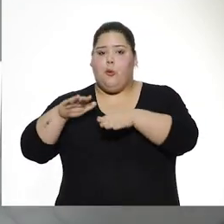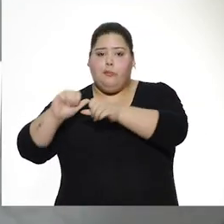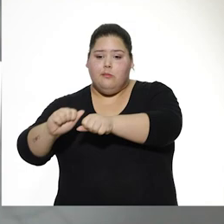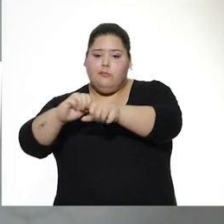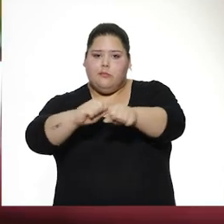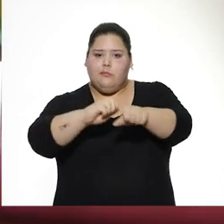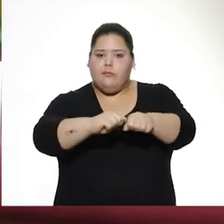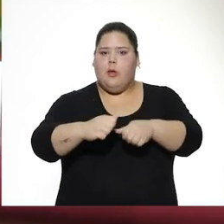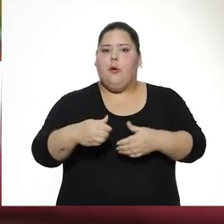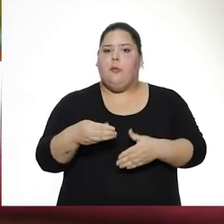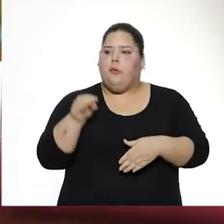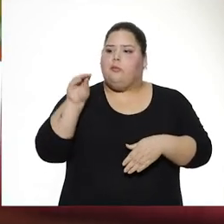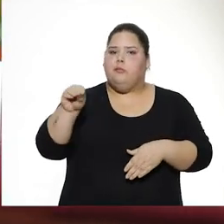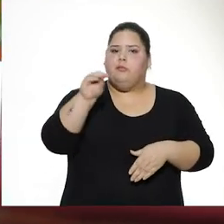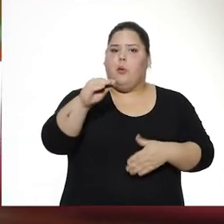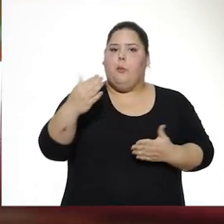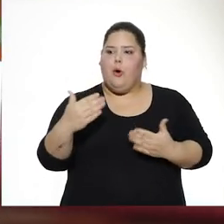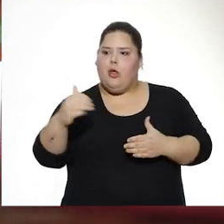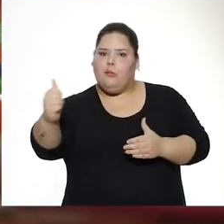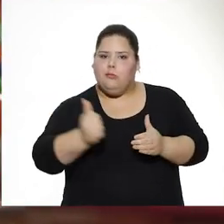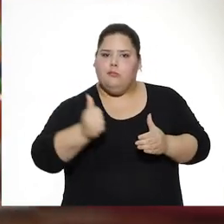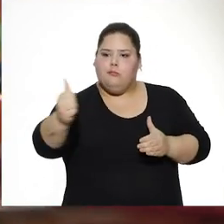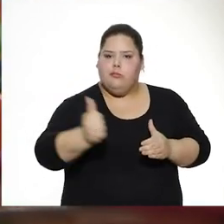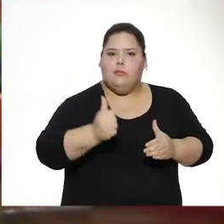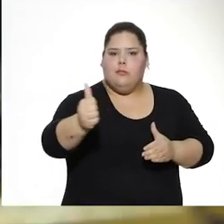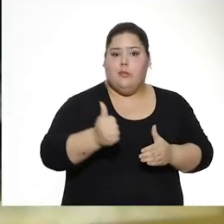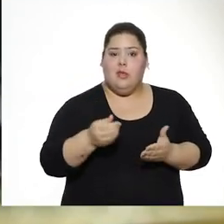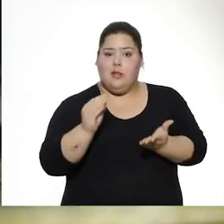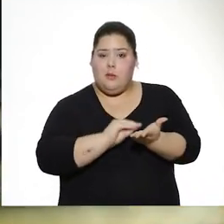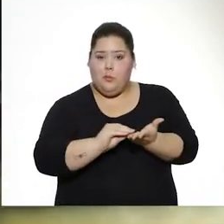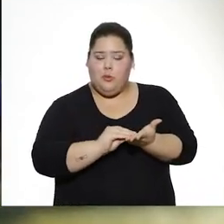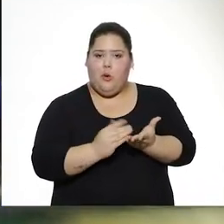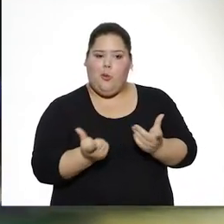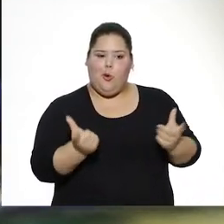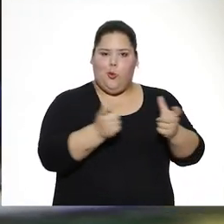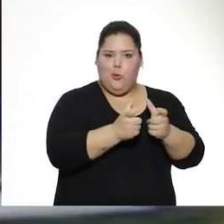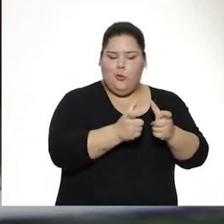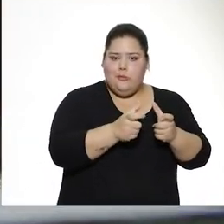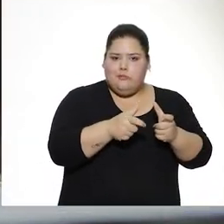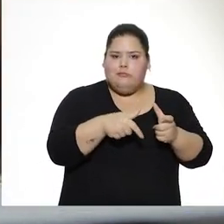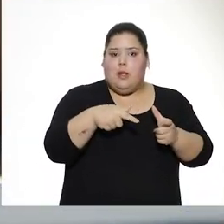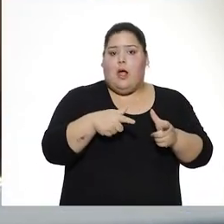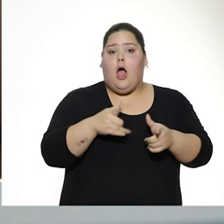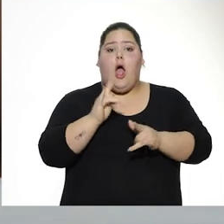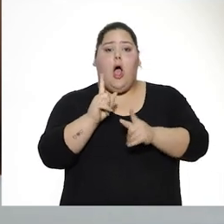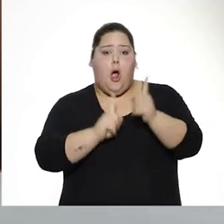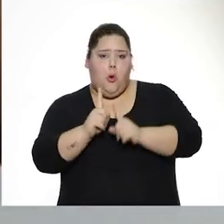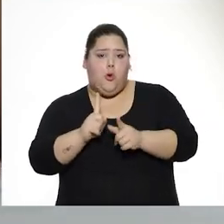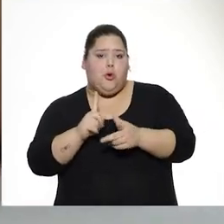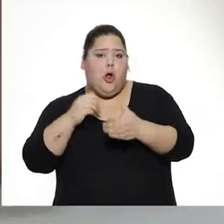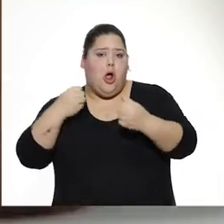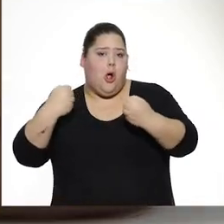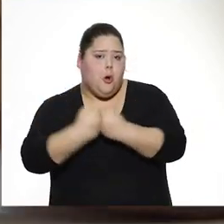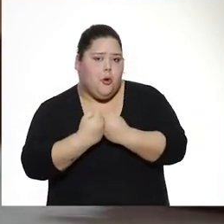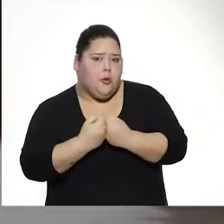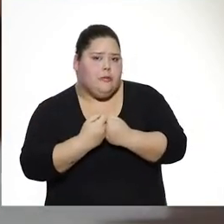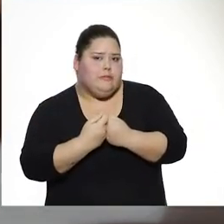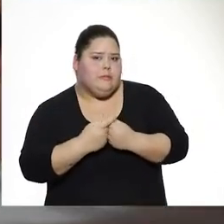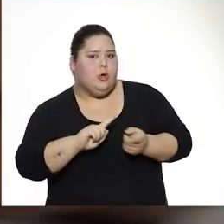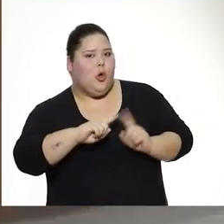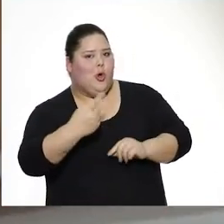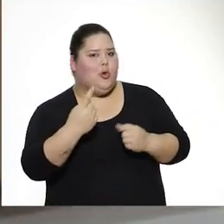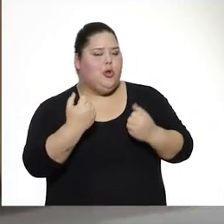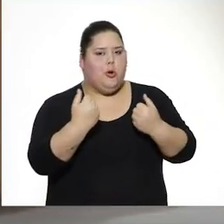del virreinato a plegarse y enviar diputados que se sumaran a la junta. Y si bien una buena parte aceptó la decisión de la